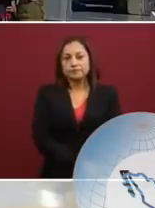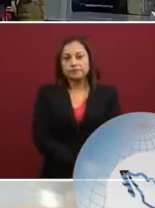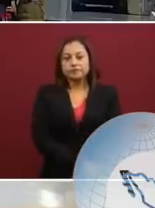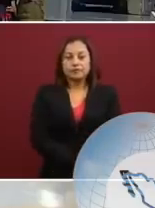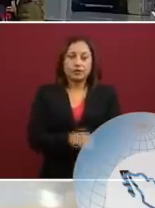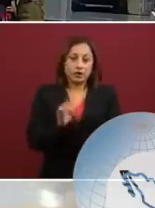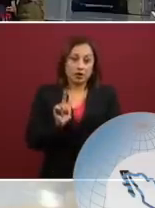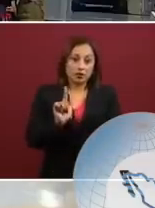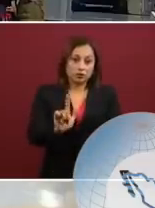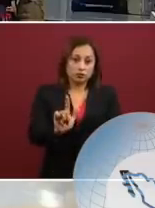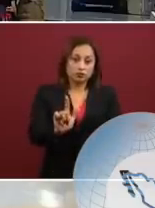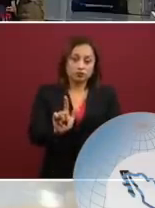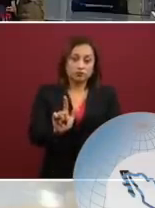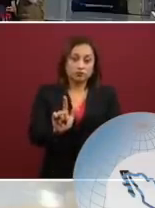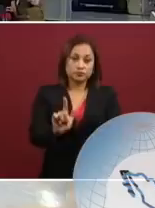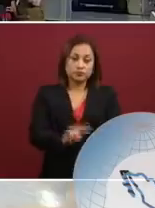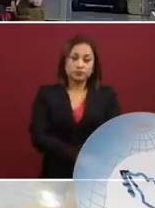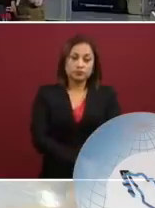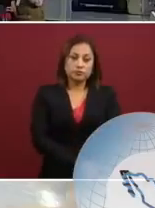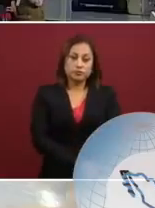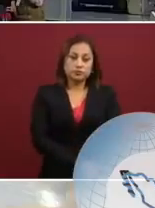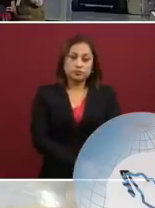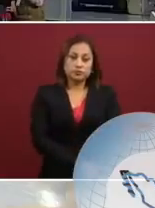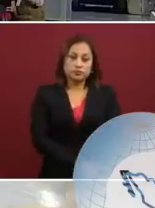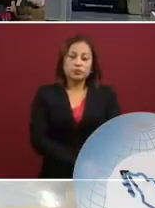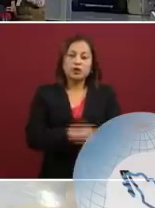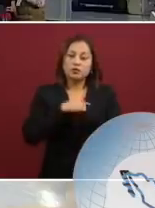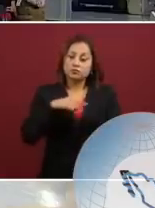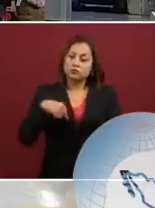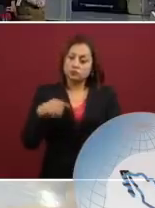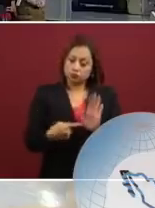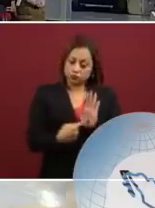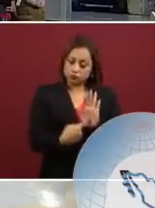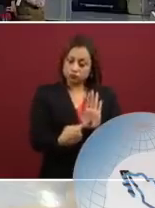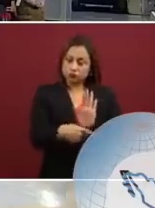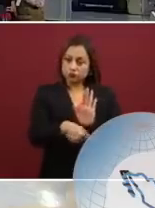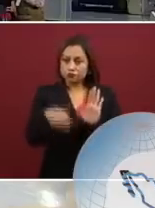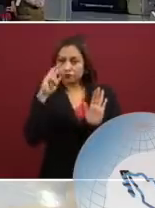quedamos en que vamos a dar a conocer un